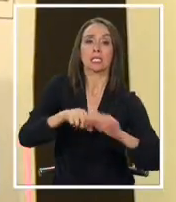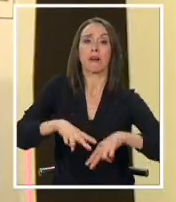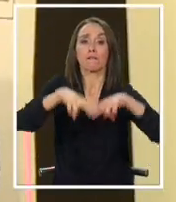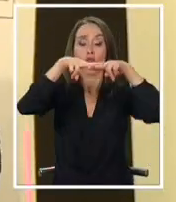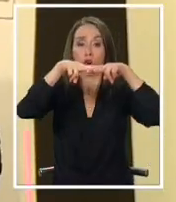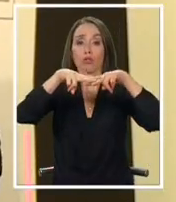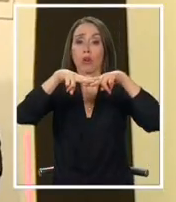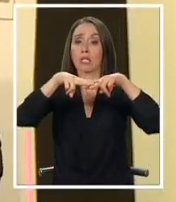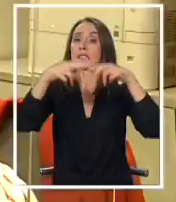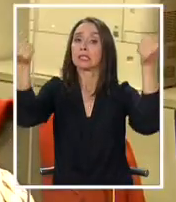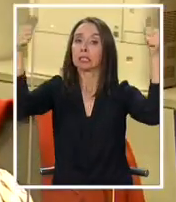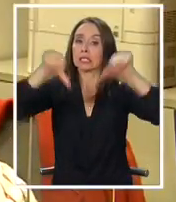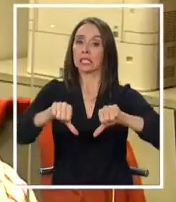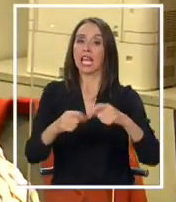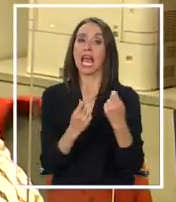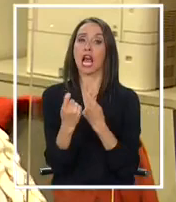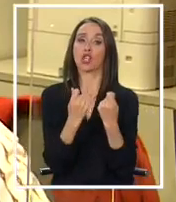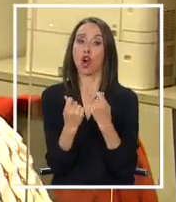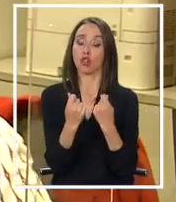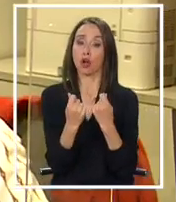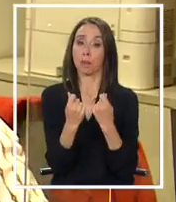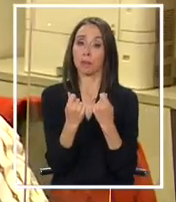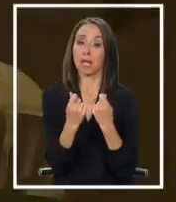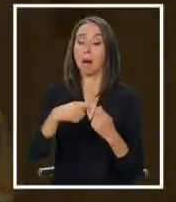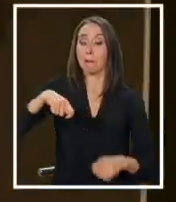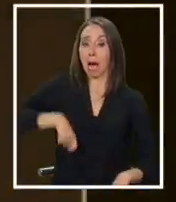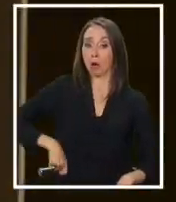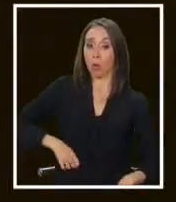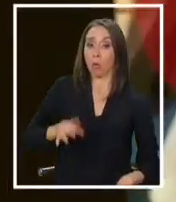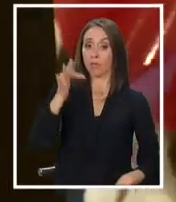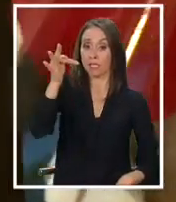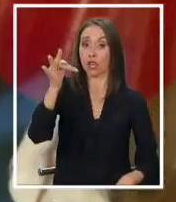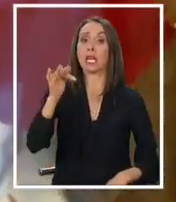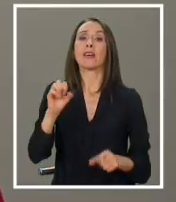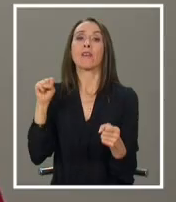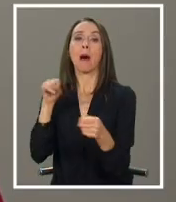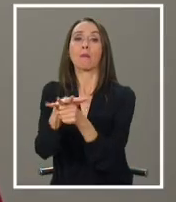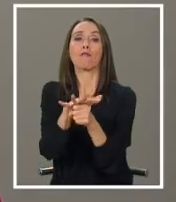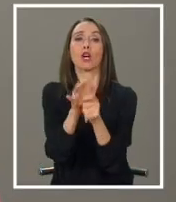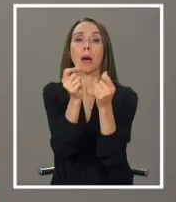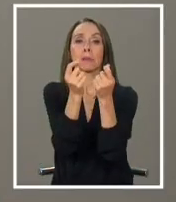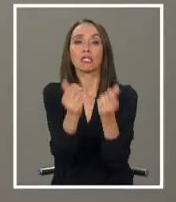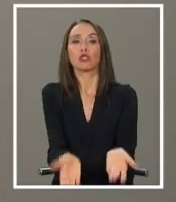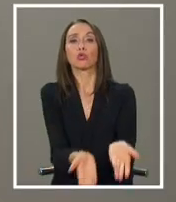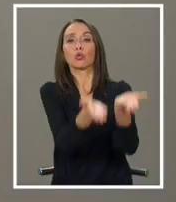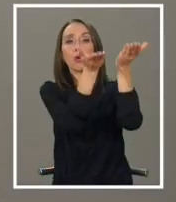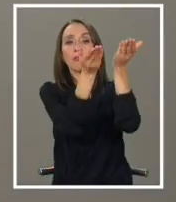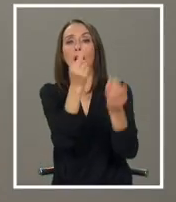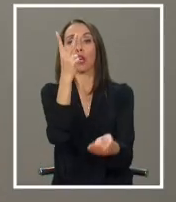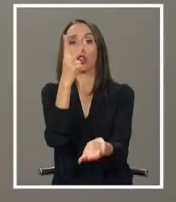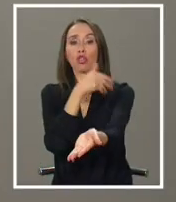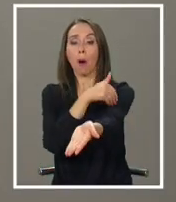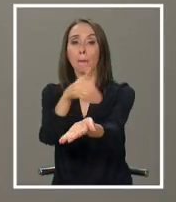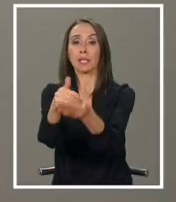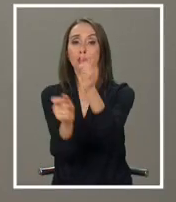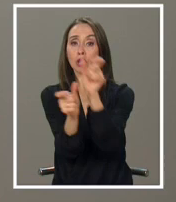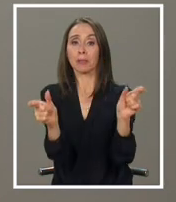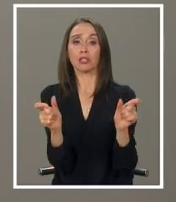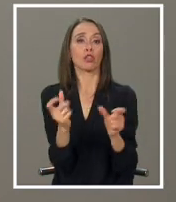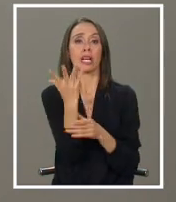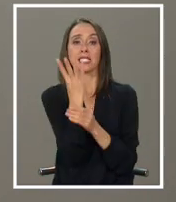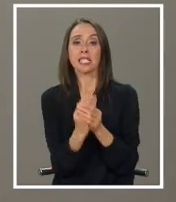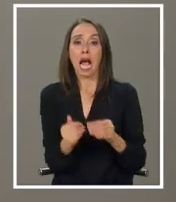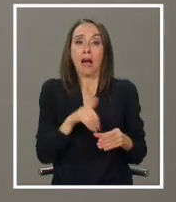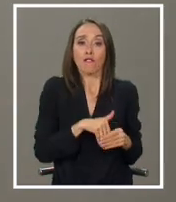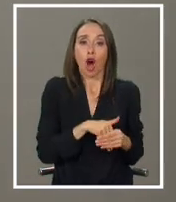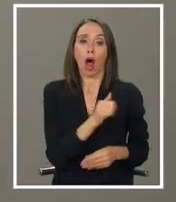generar un serio daño a la economía, tanto de manera previsional como inflacionario. Hoy ya 2 millones no tienen ahorros y